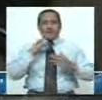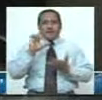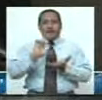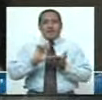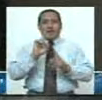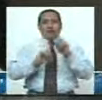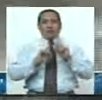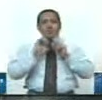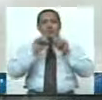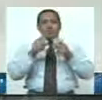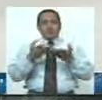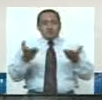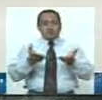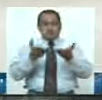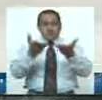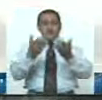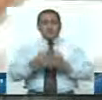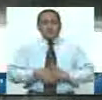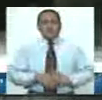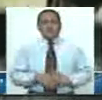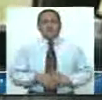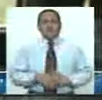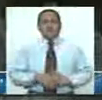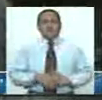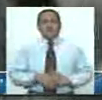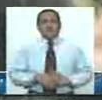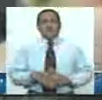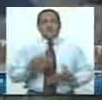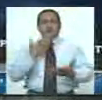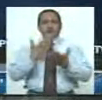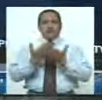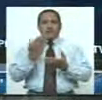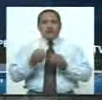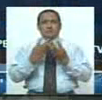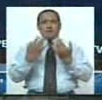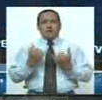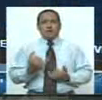Monserrat. Si tienes alguna pregunta, si no, adelante a estudios. Gracias,